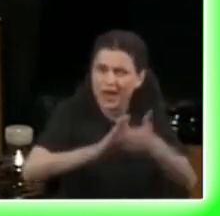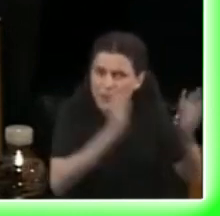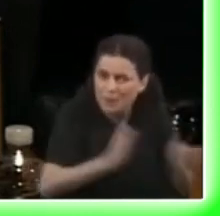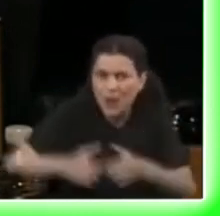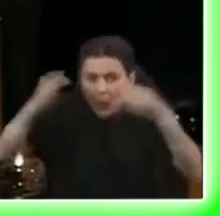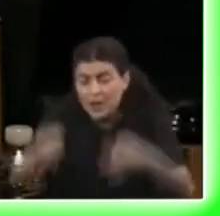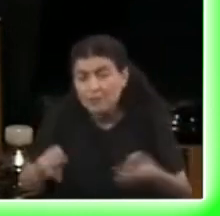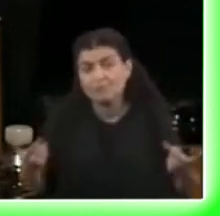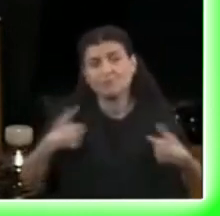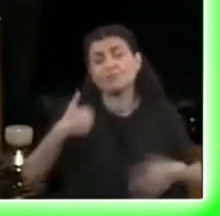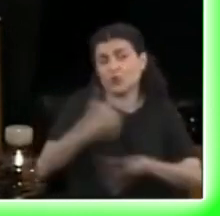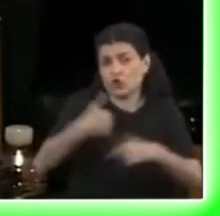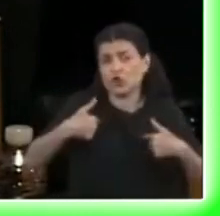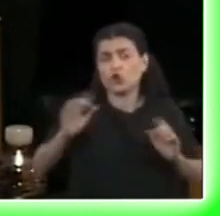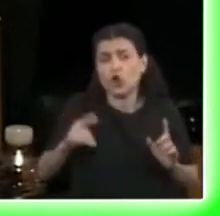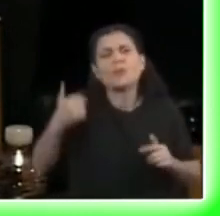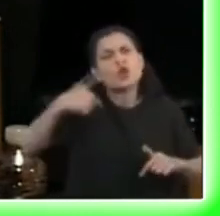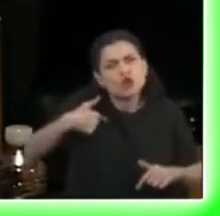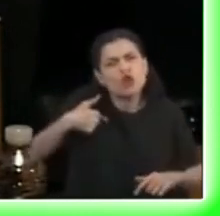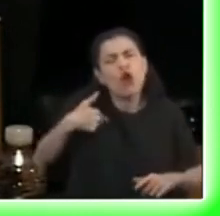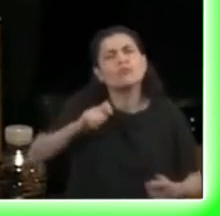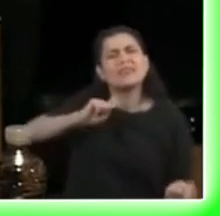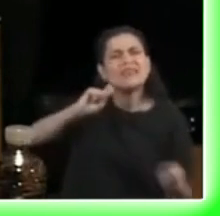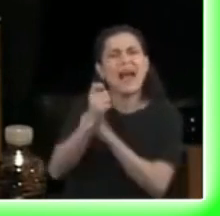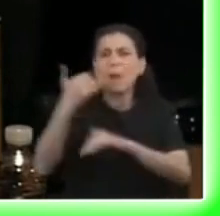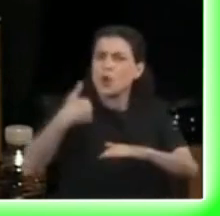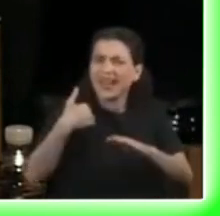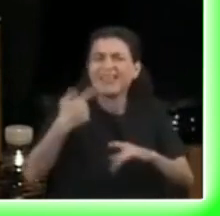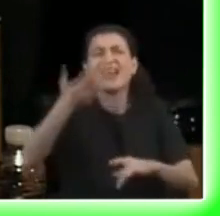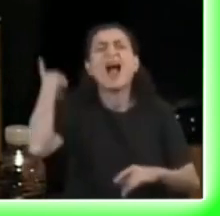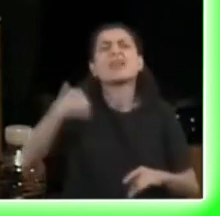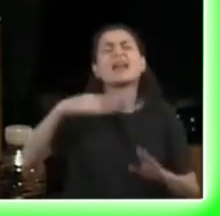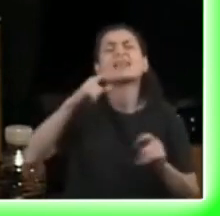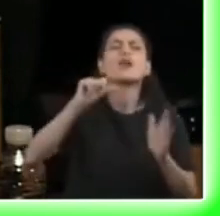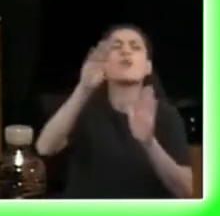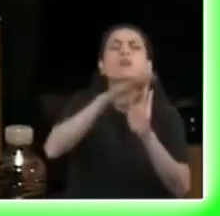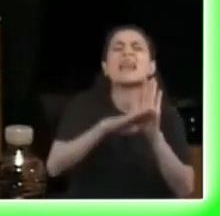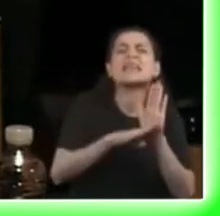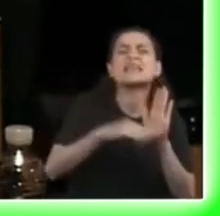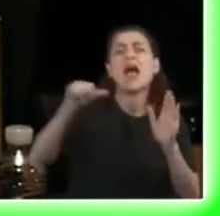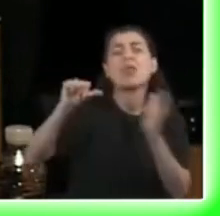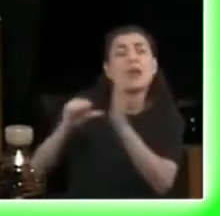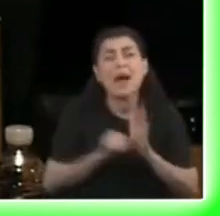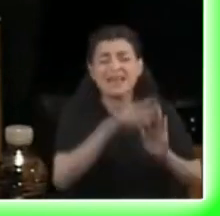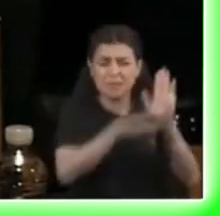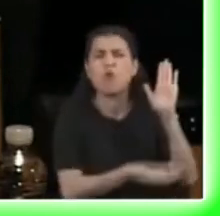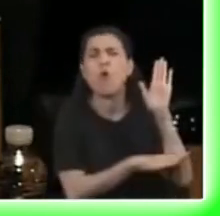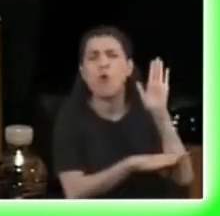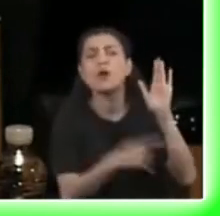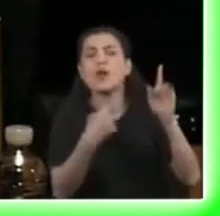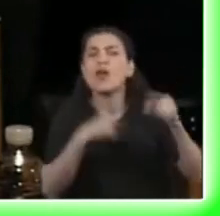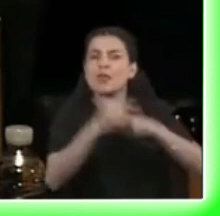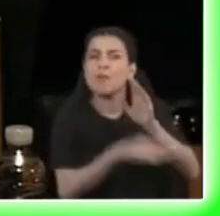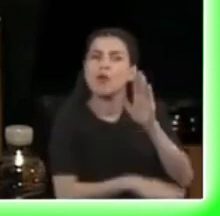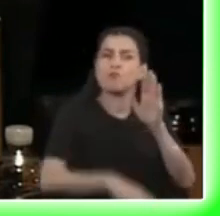solo estoy poniendo a la Argentina al tope mundial, siendo uno de los dos políticos más conocidos del mundo junto a Donald Trump,